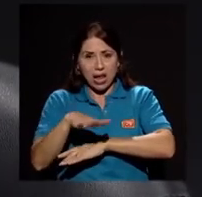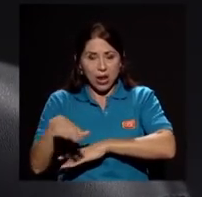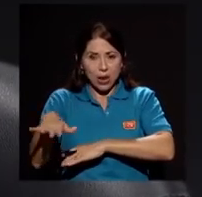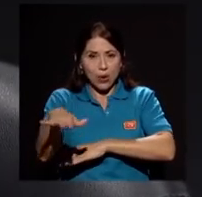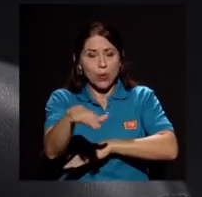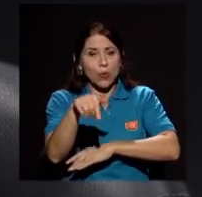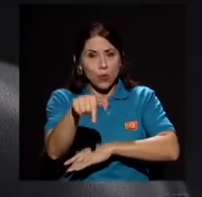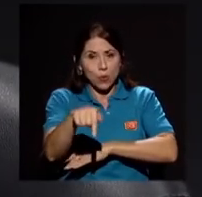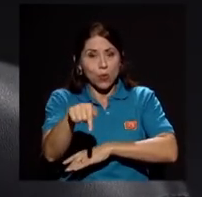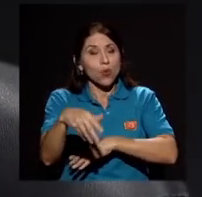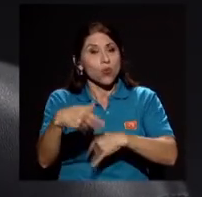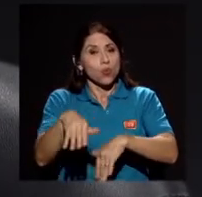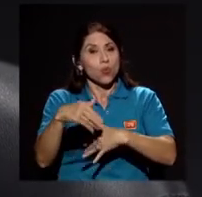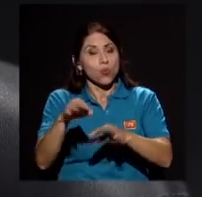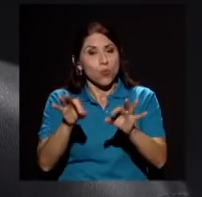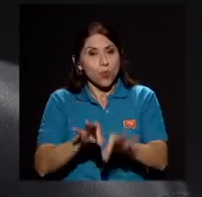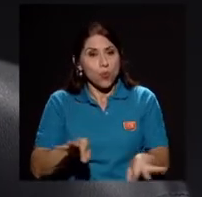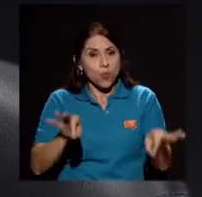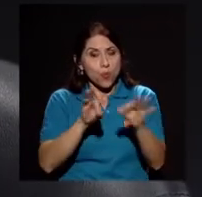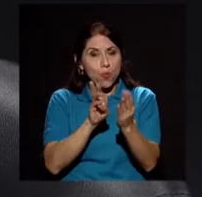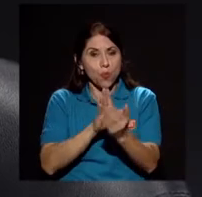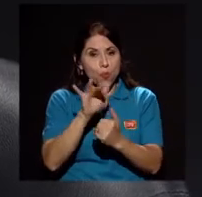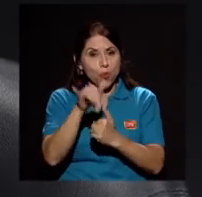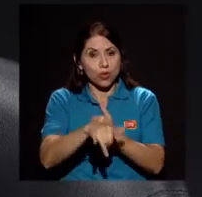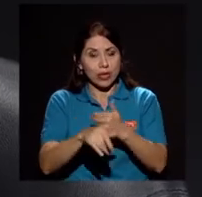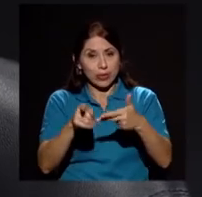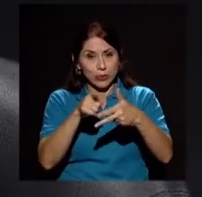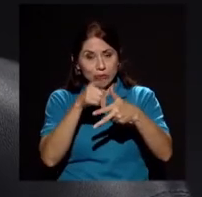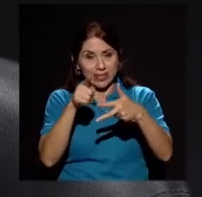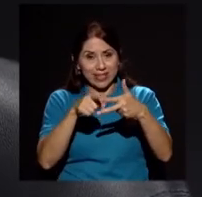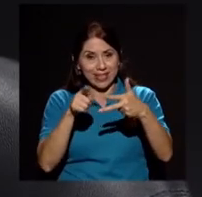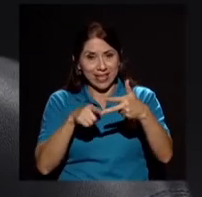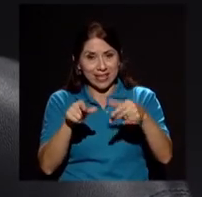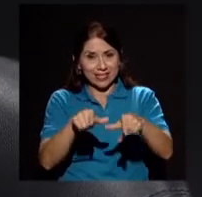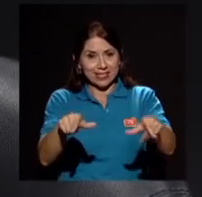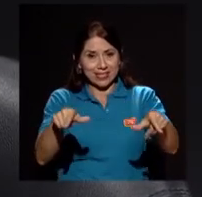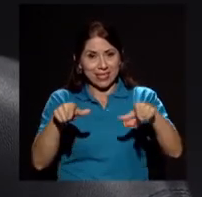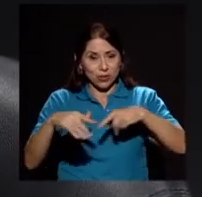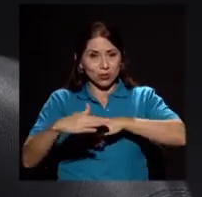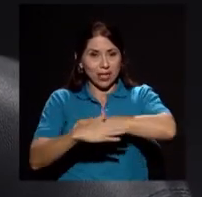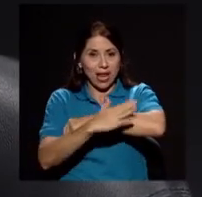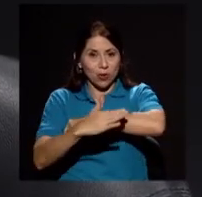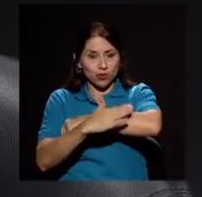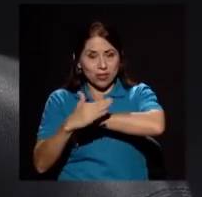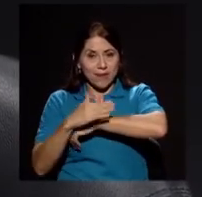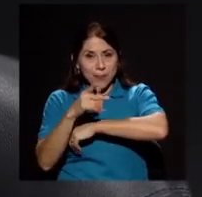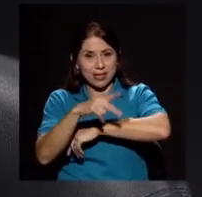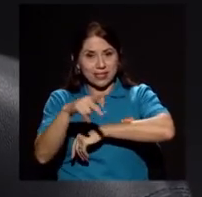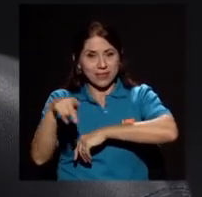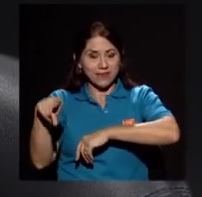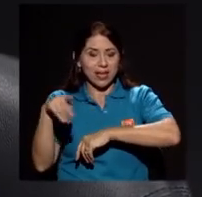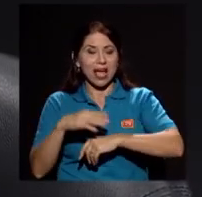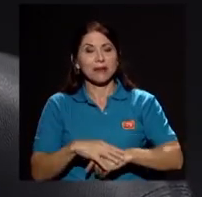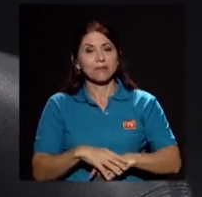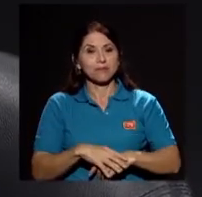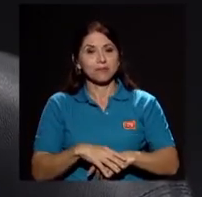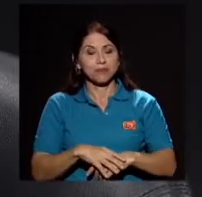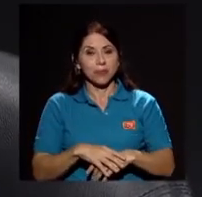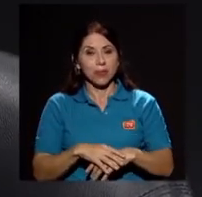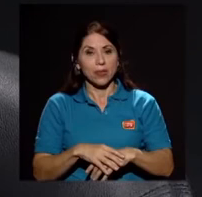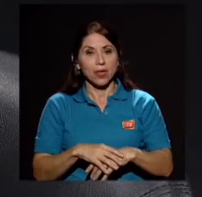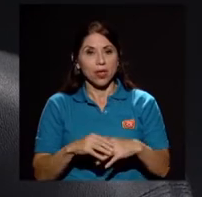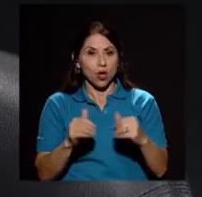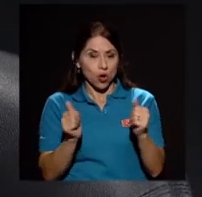proyecto muy importante sobre tres sitios en la costa pacífica con